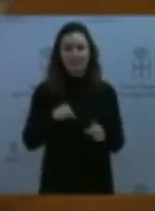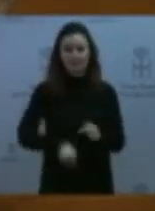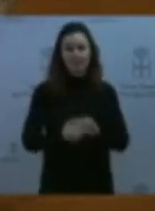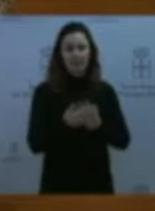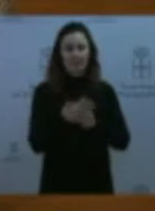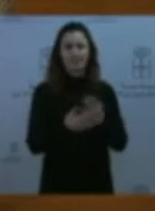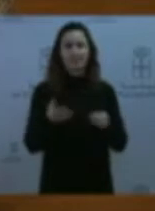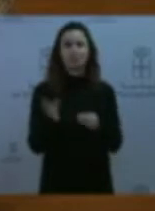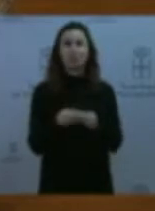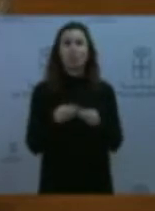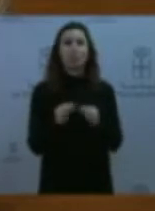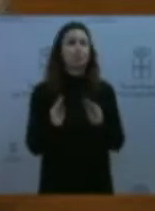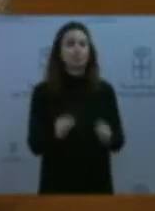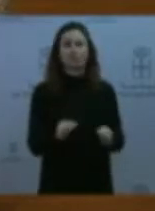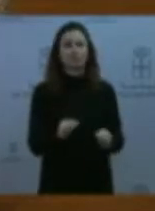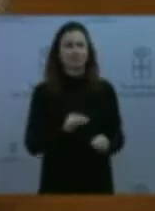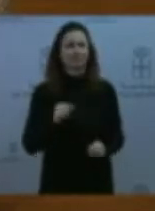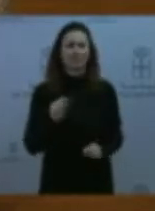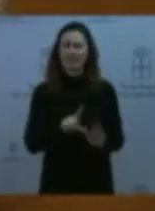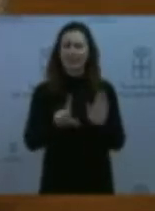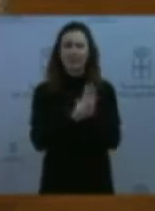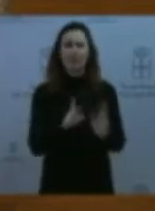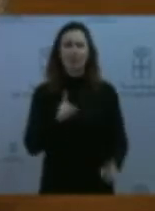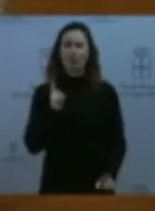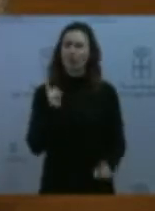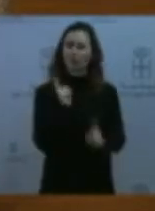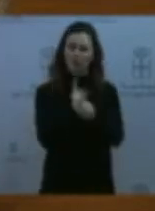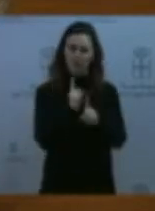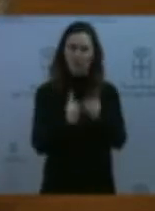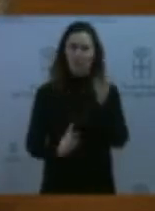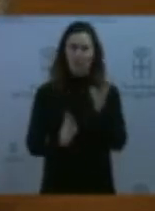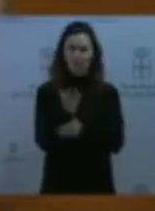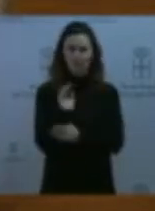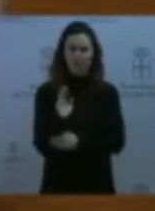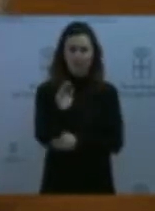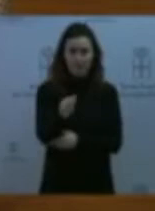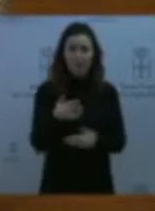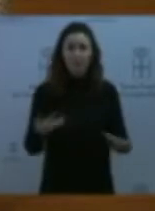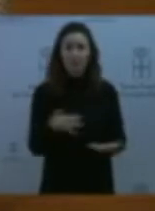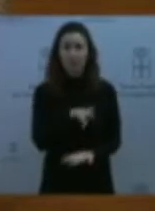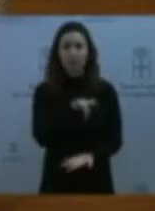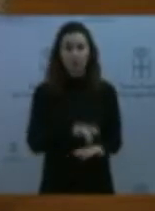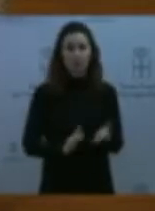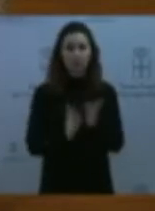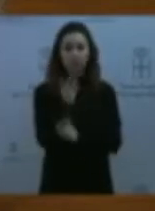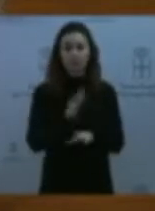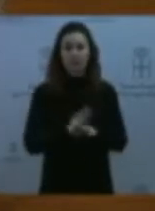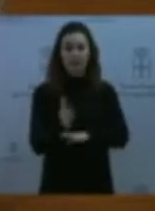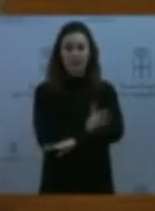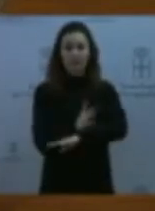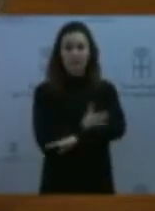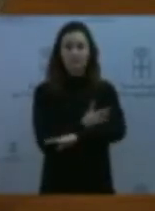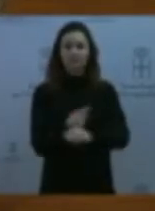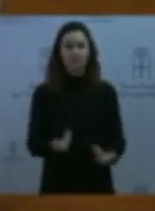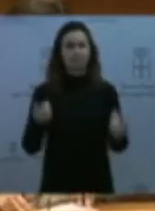monte, del uso delictivo. Cuando se quema para generar pastos de esta forma irresponsable y delictiva, no se tiene en cuenta